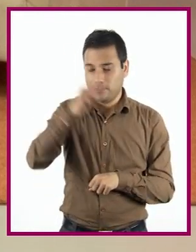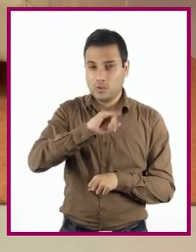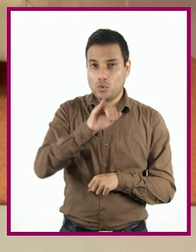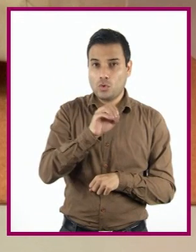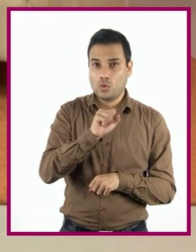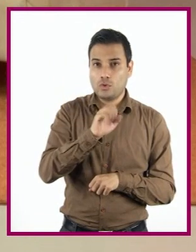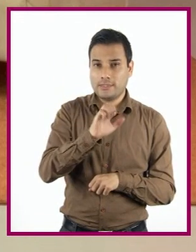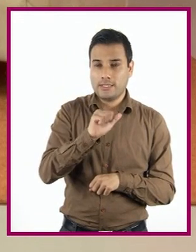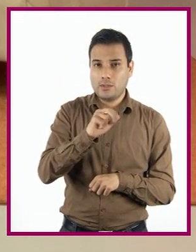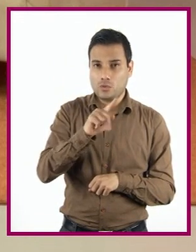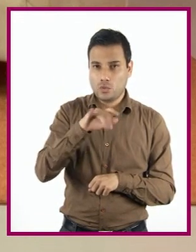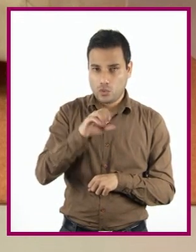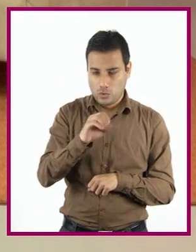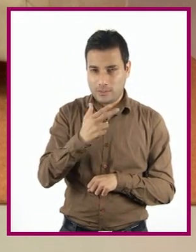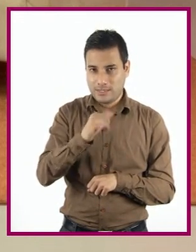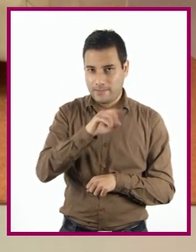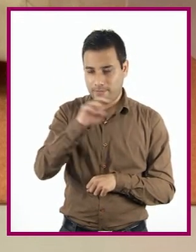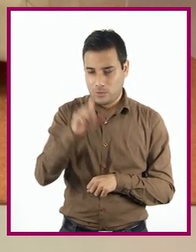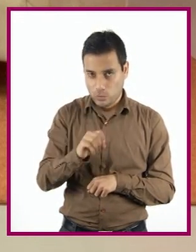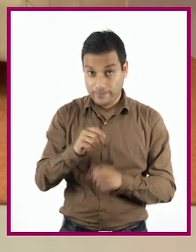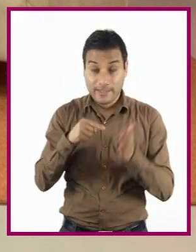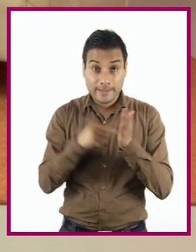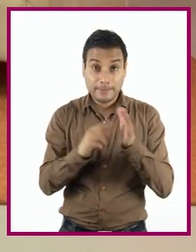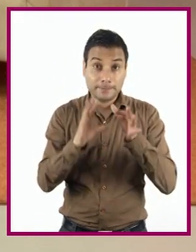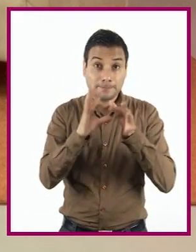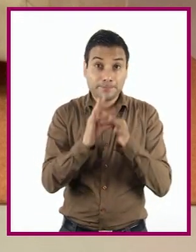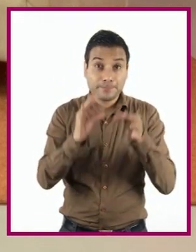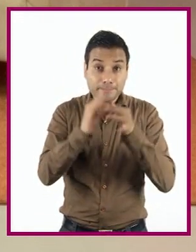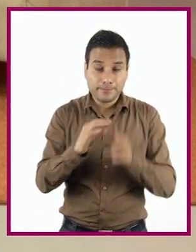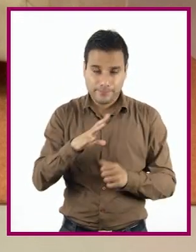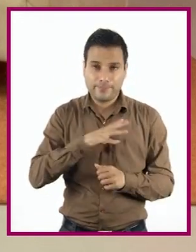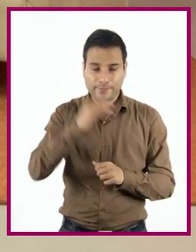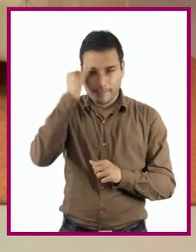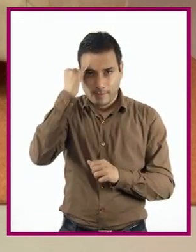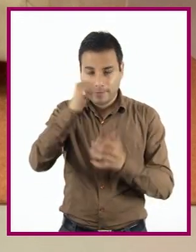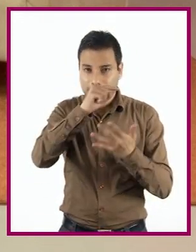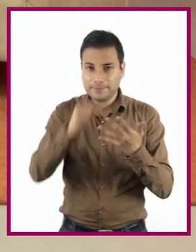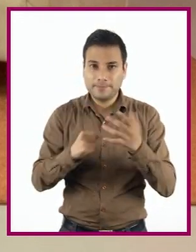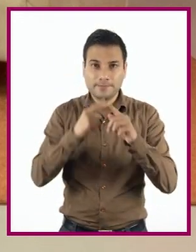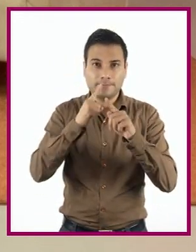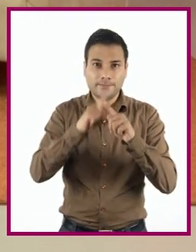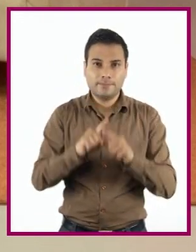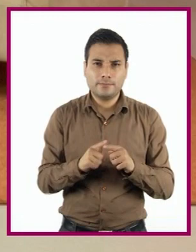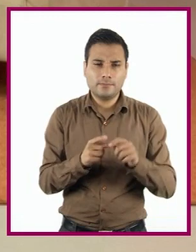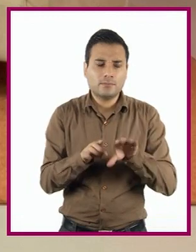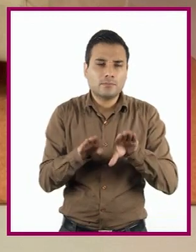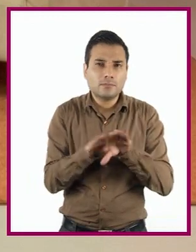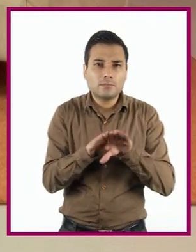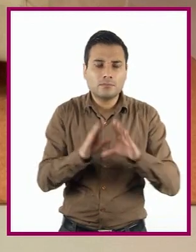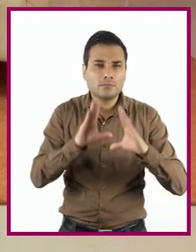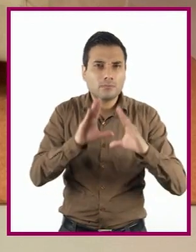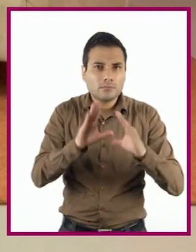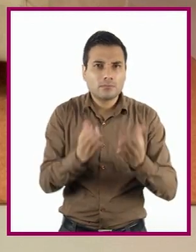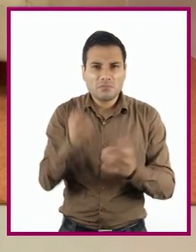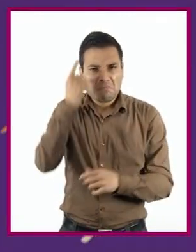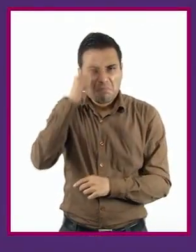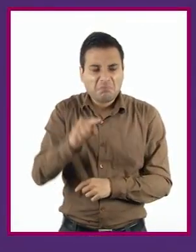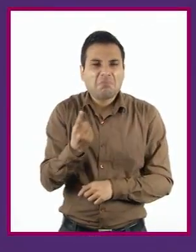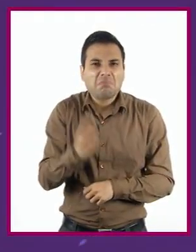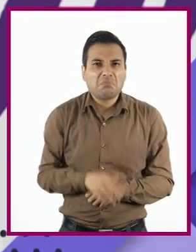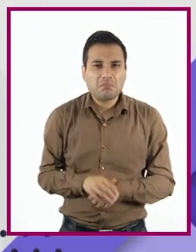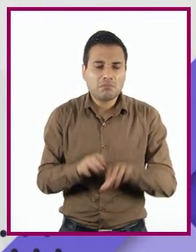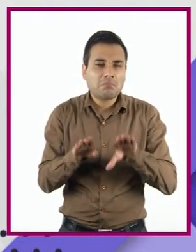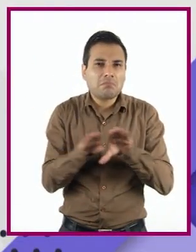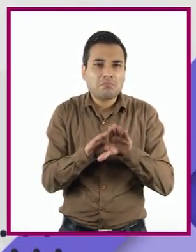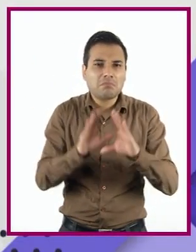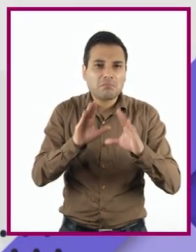y Alejandra García Franco. Ahí encontrarán algunas ideas sobre qué enseñar, para qué enseñar, cómo